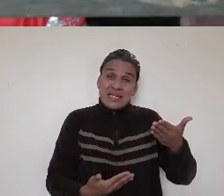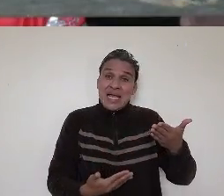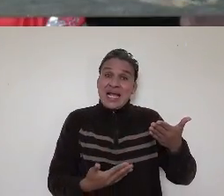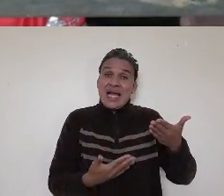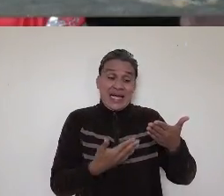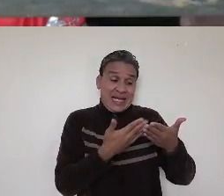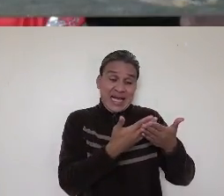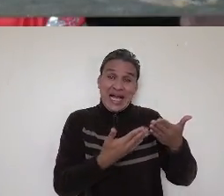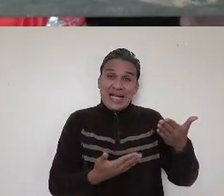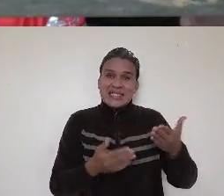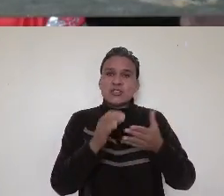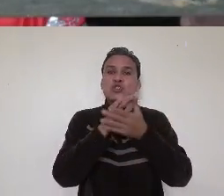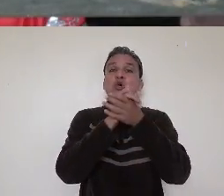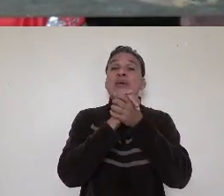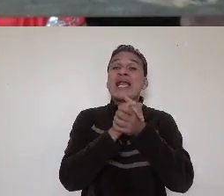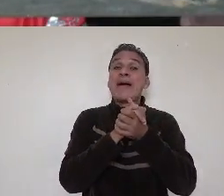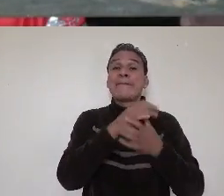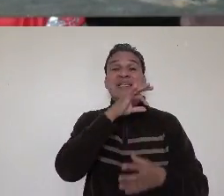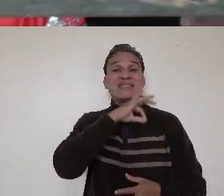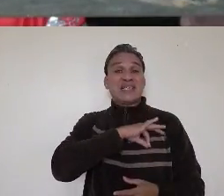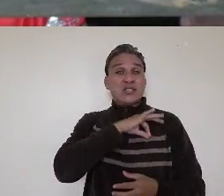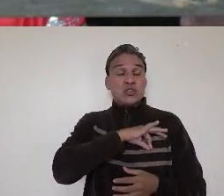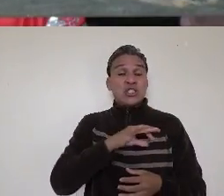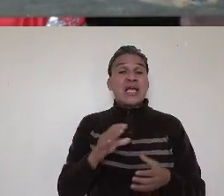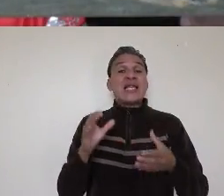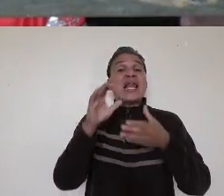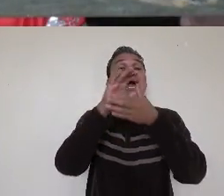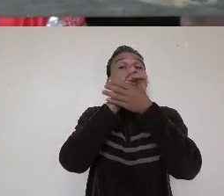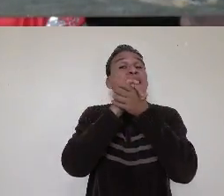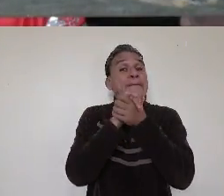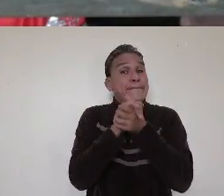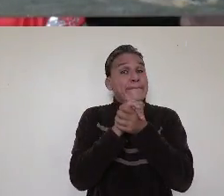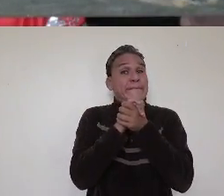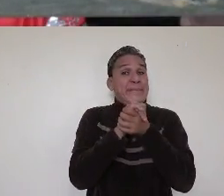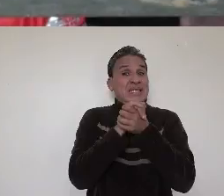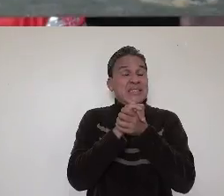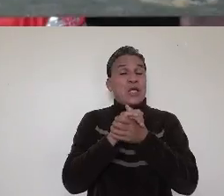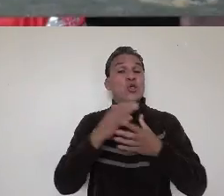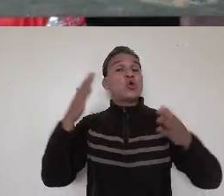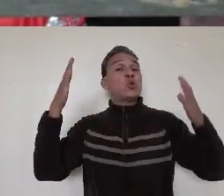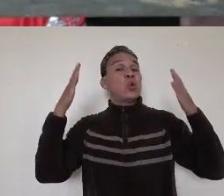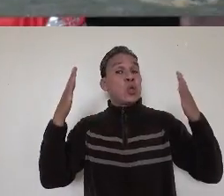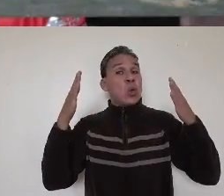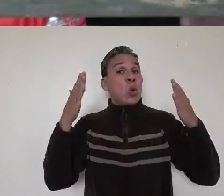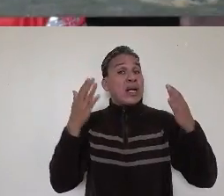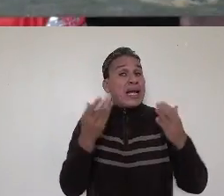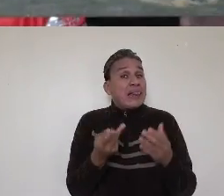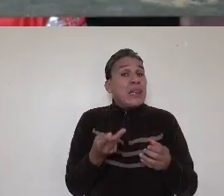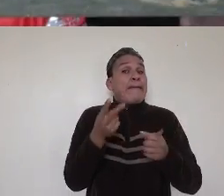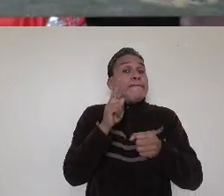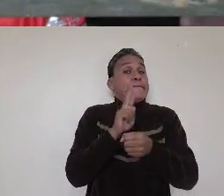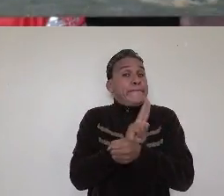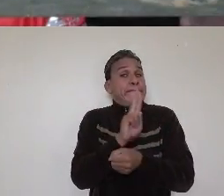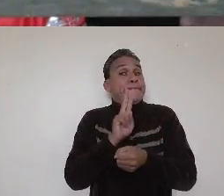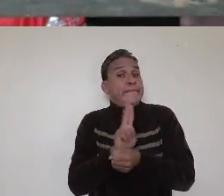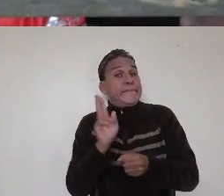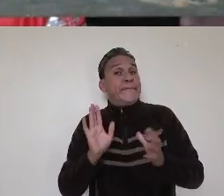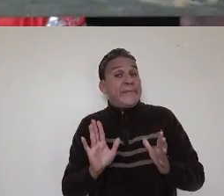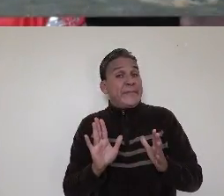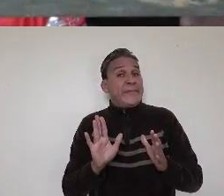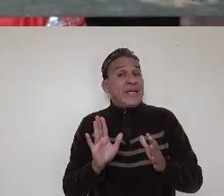la amistad social y la fraternidad y dice que uno de los grandes peligros que tenemos nosotros en el mundo de hoy es